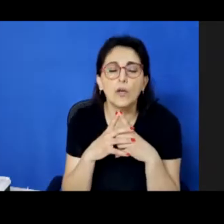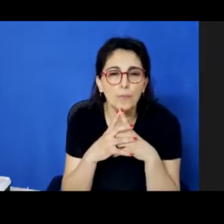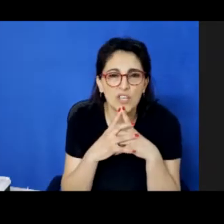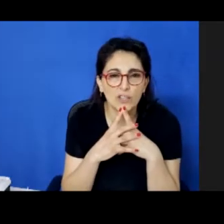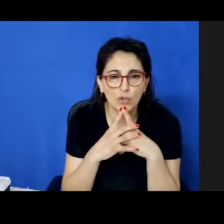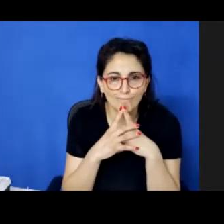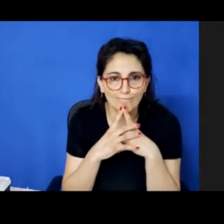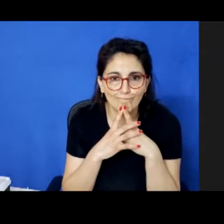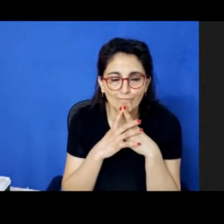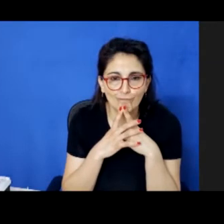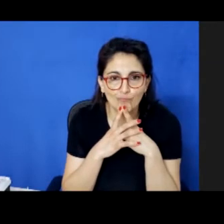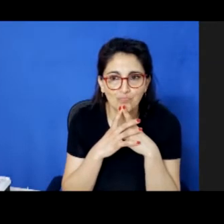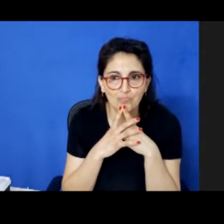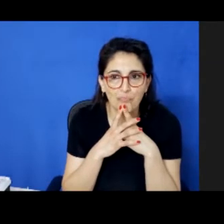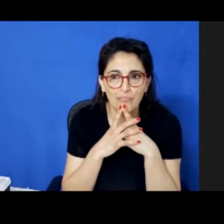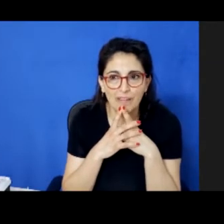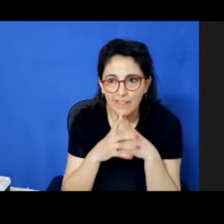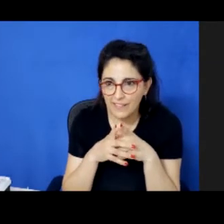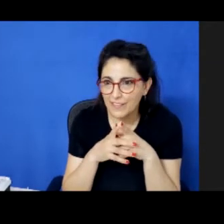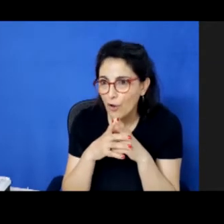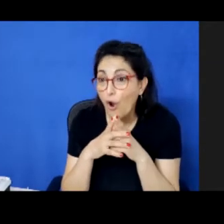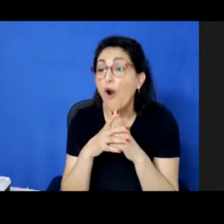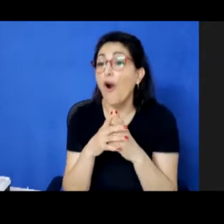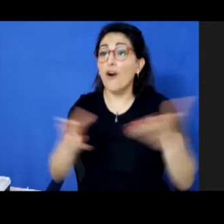Bueno, ya que pedimos, podemos pedir sexo, droga y rock and roll.